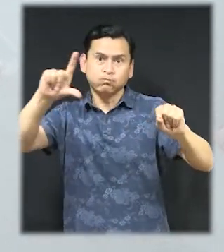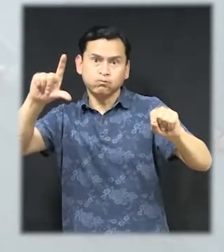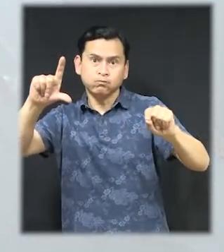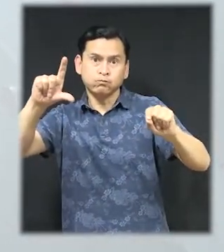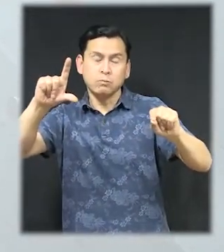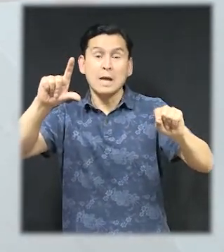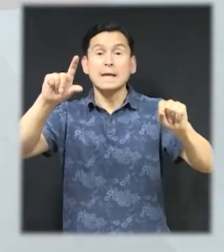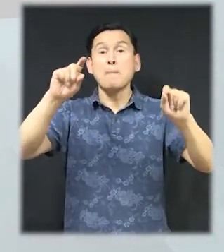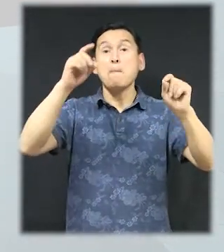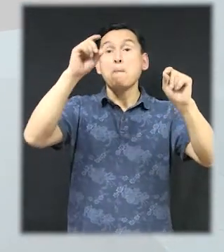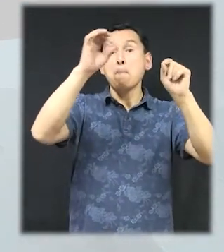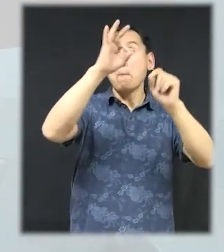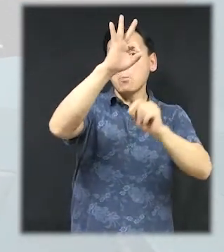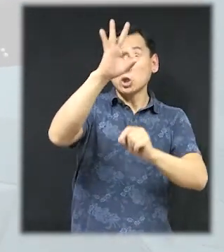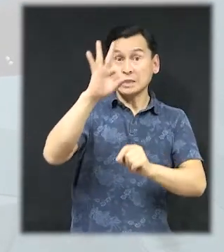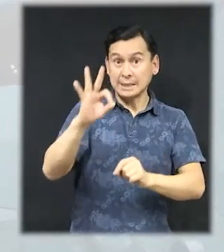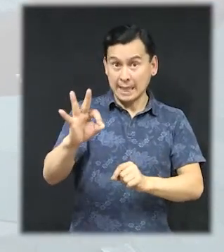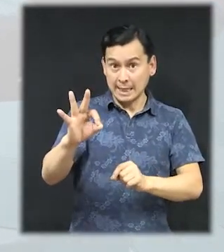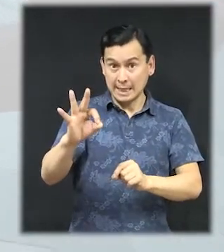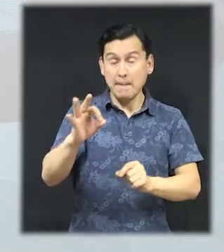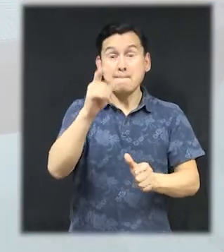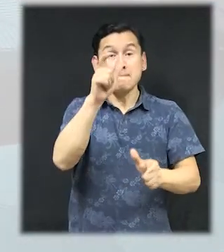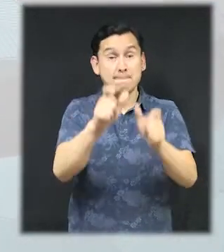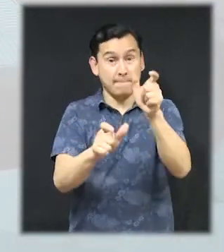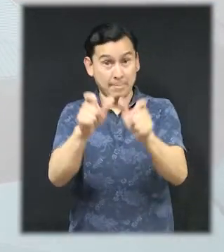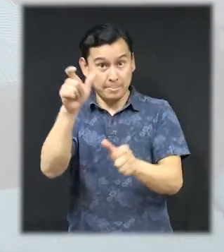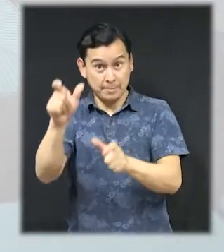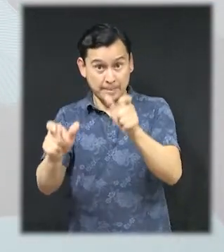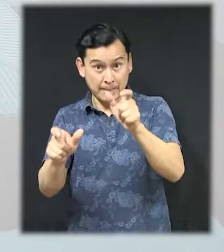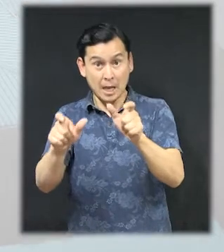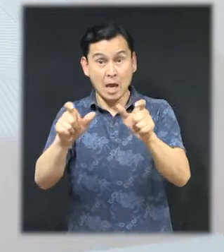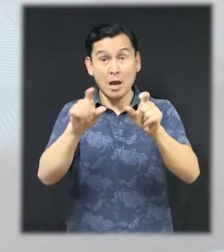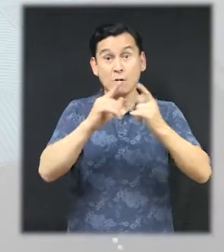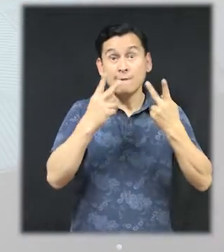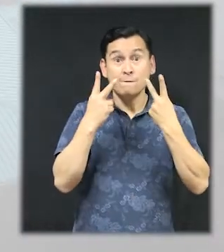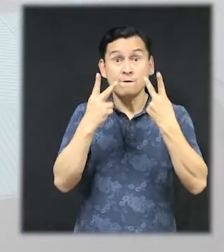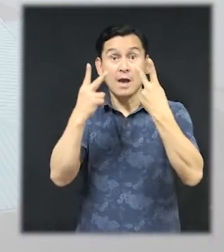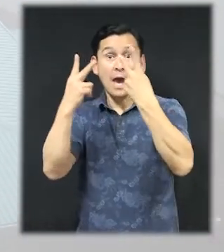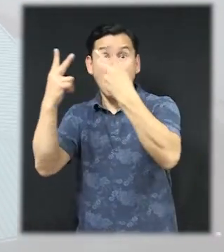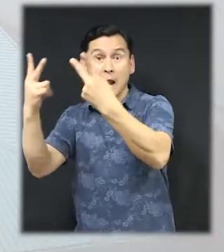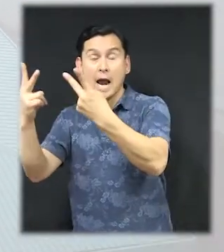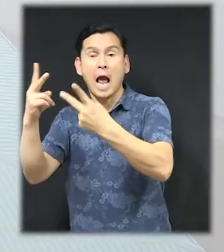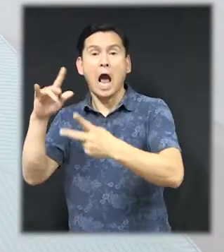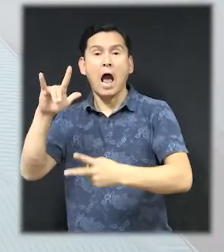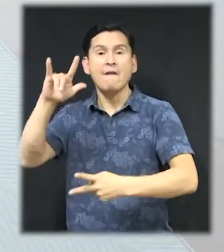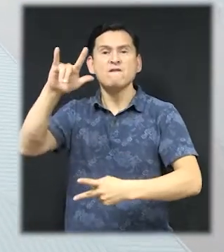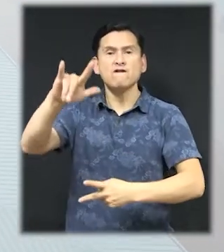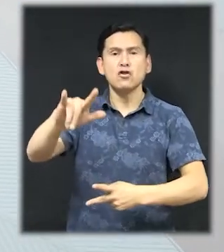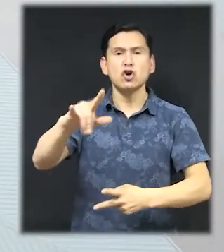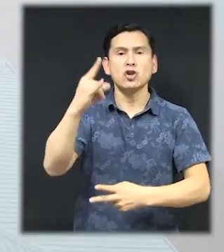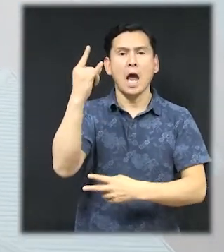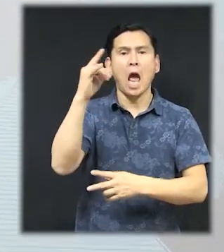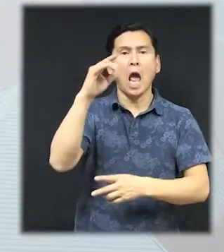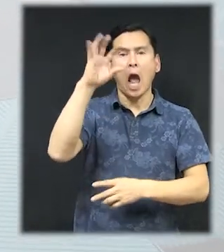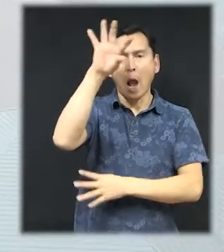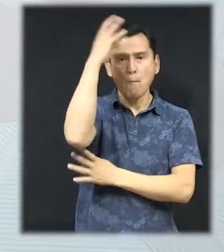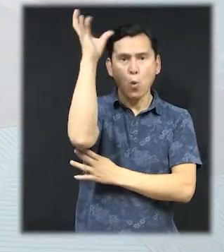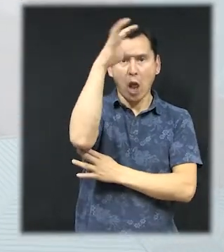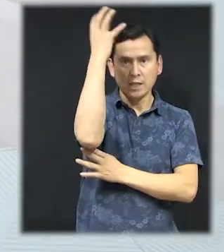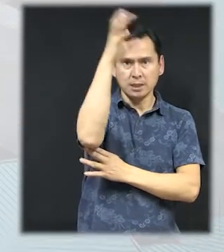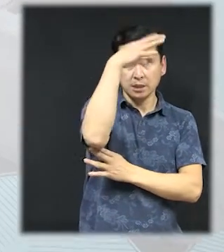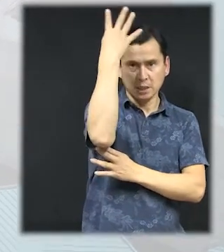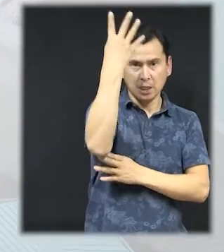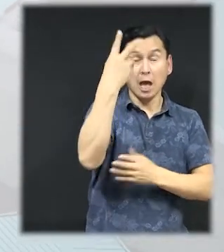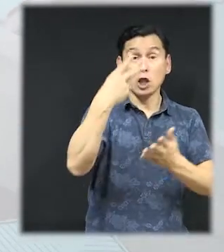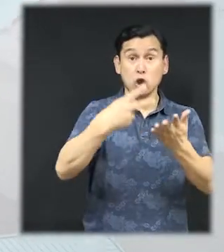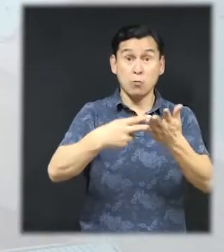proporción de pacientes que fueron trasladados por avión ambulancia. Durante el año